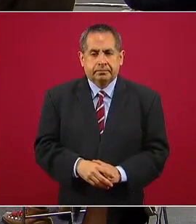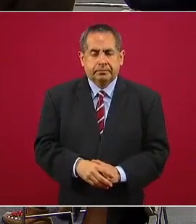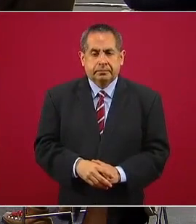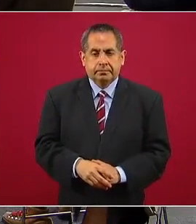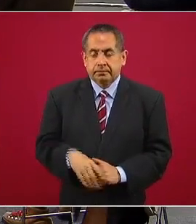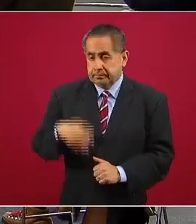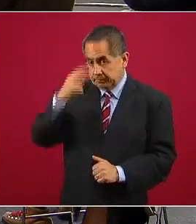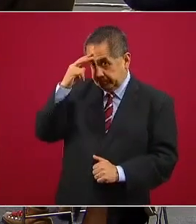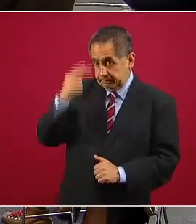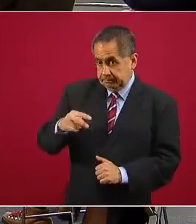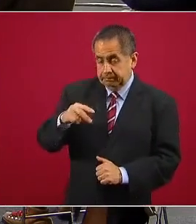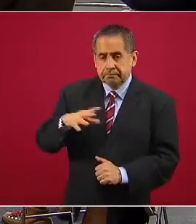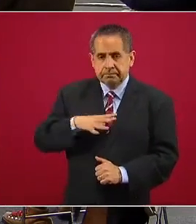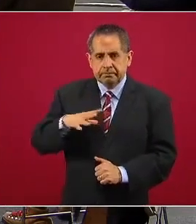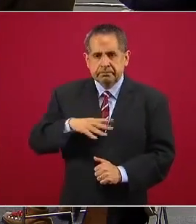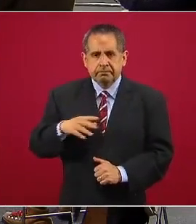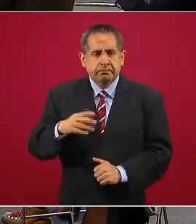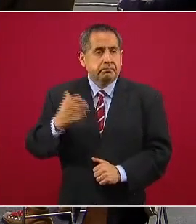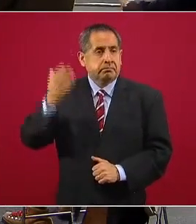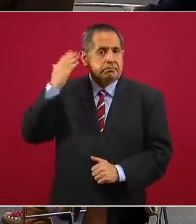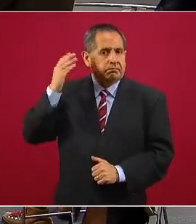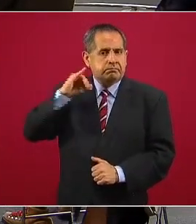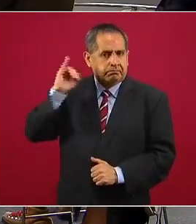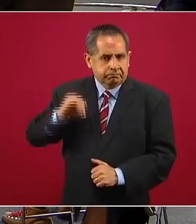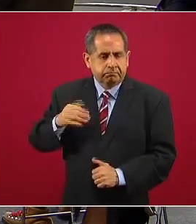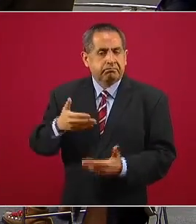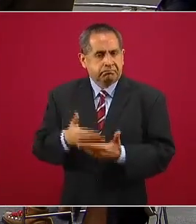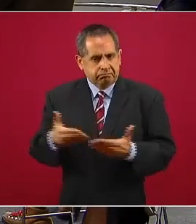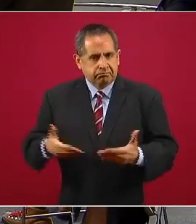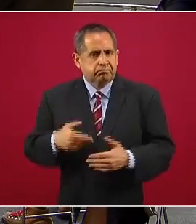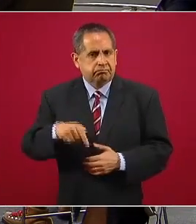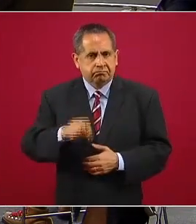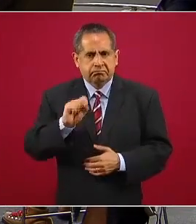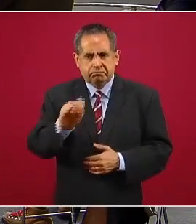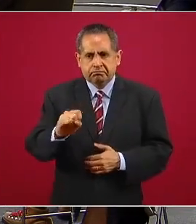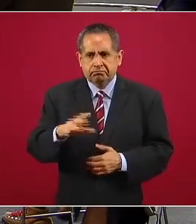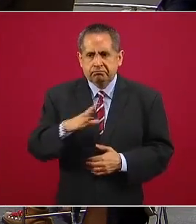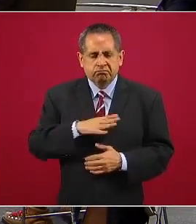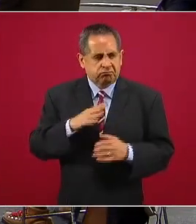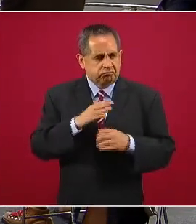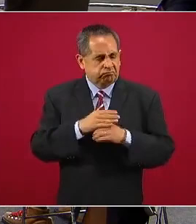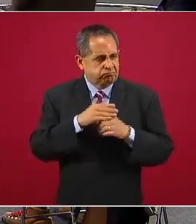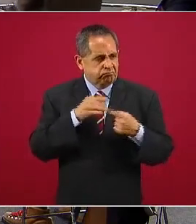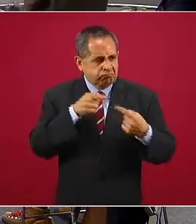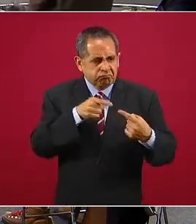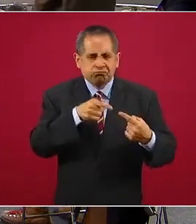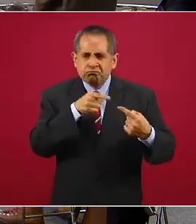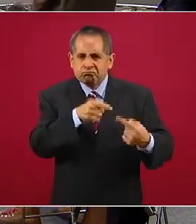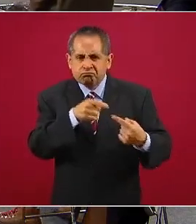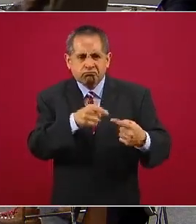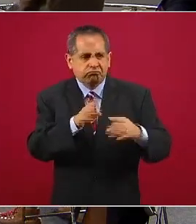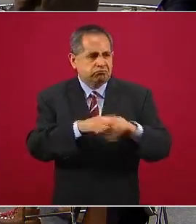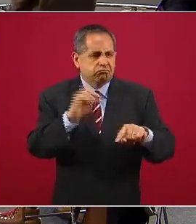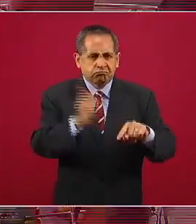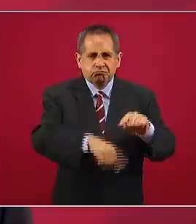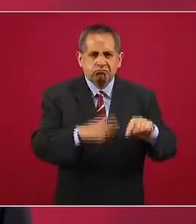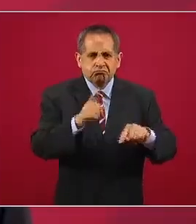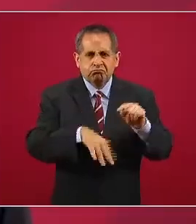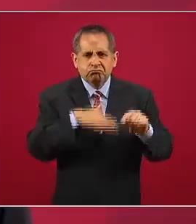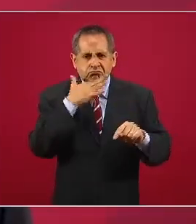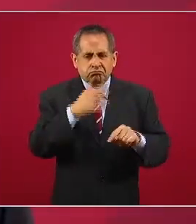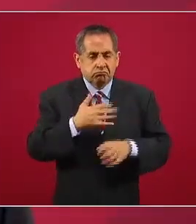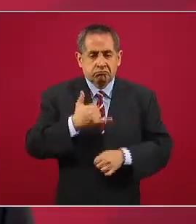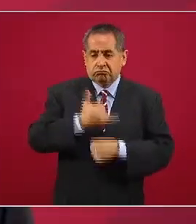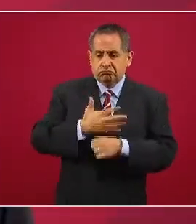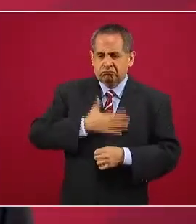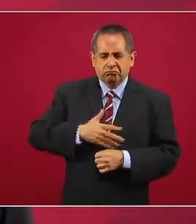en México, como nunca, un combate permanente a la corrupción y a la